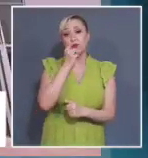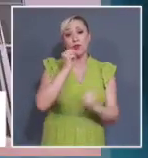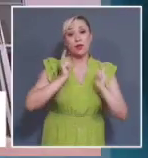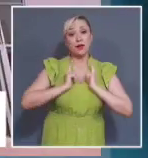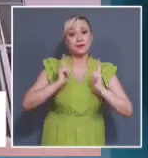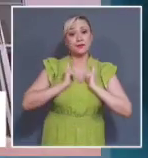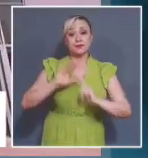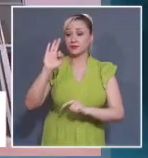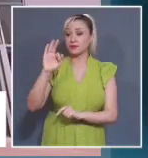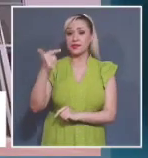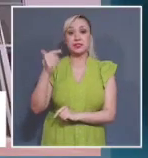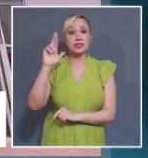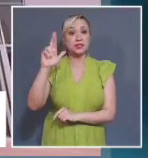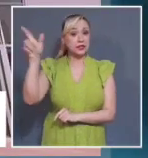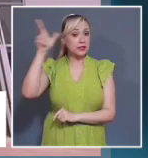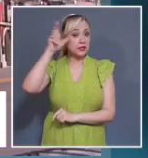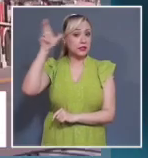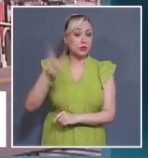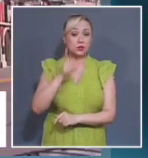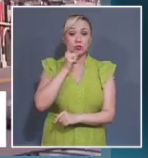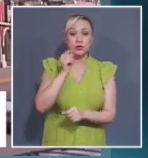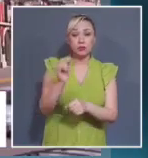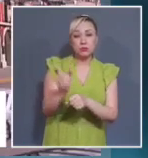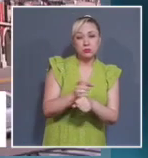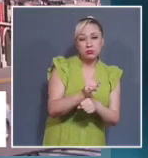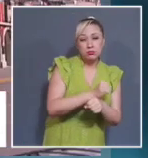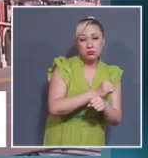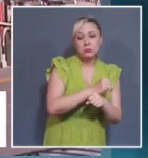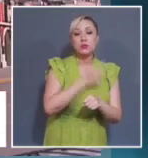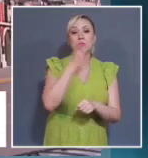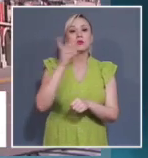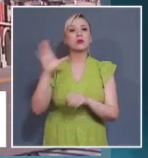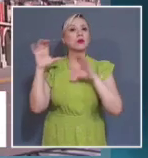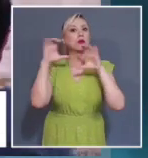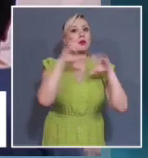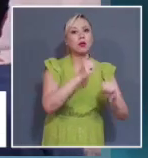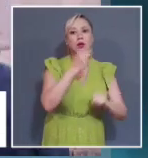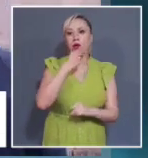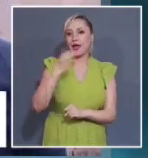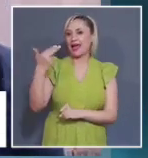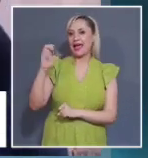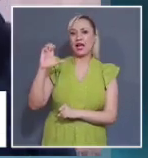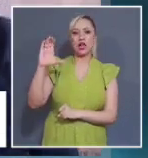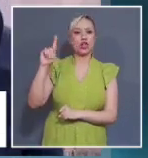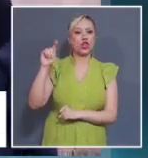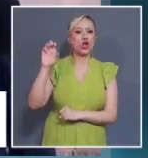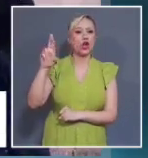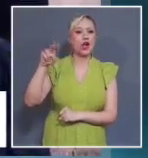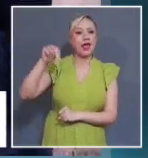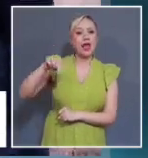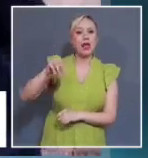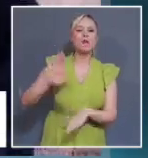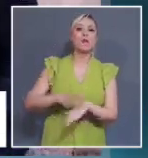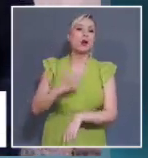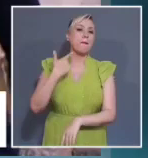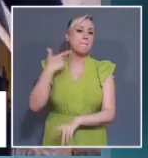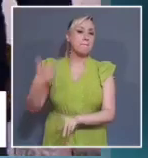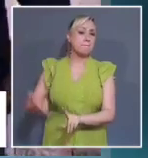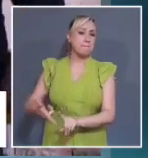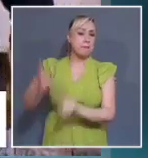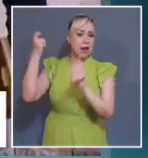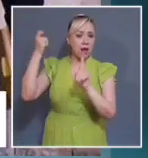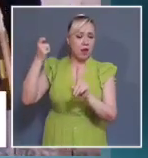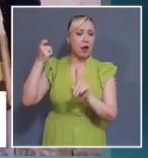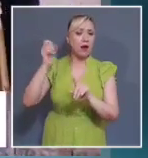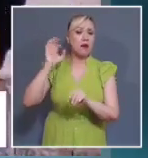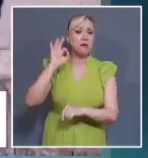Hidalgo cumplimentó una nueva orden de aprehensión en contra de Héctor N. por el delito de homicidio calificado registrado en el año